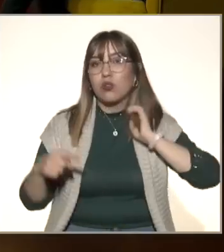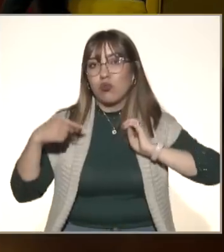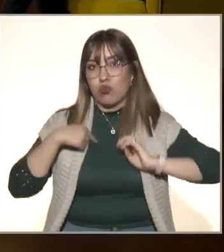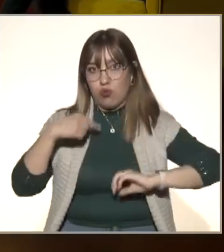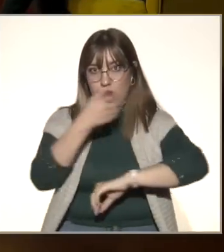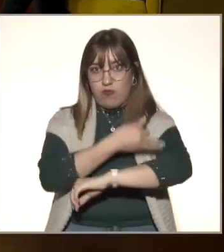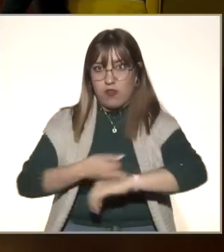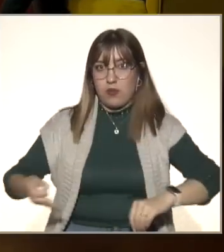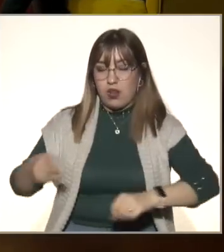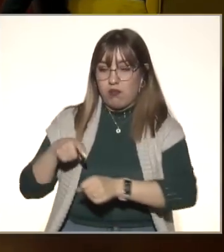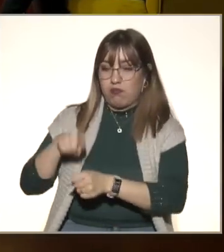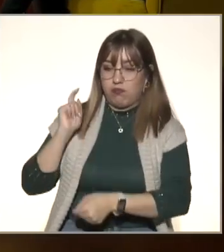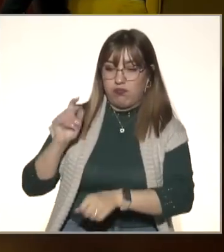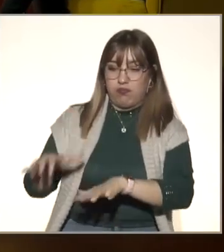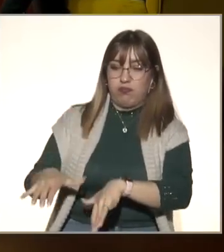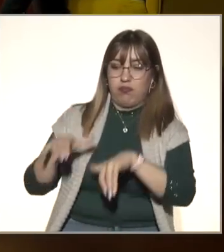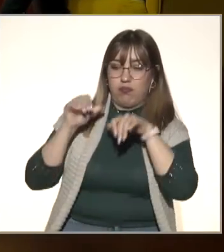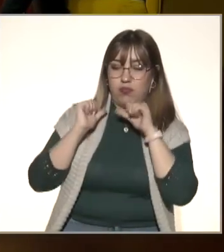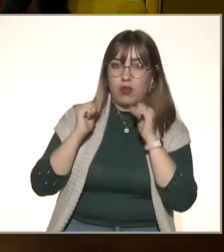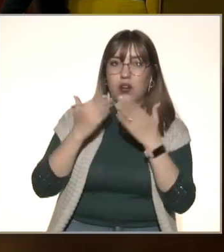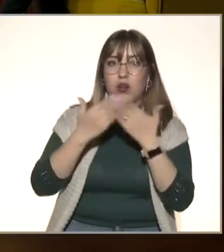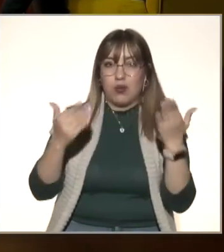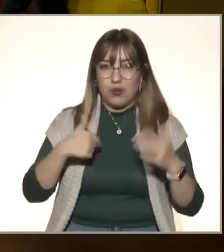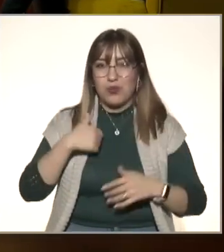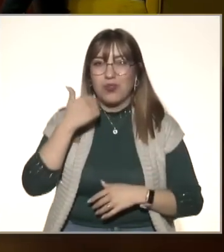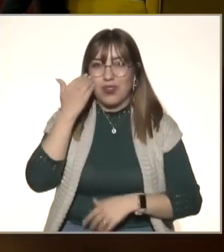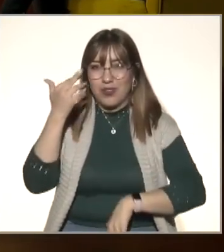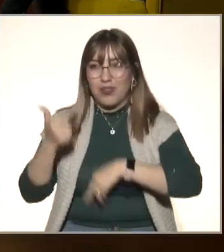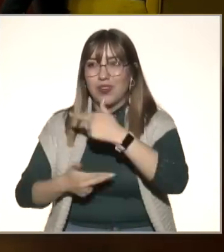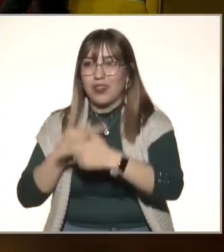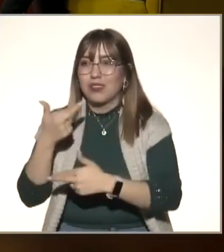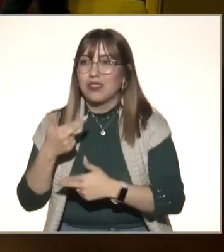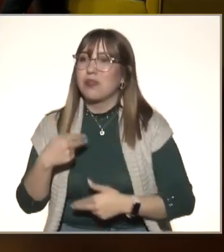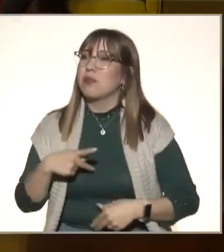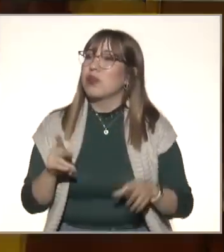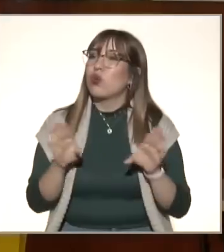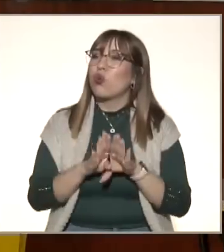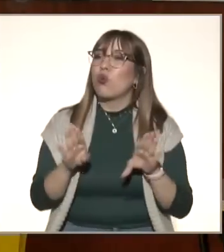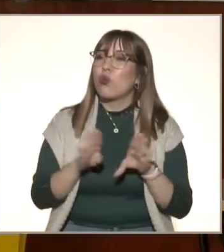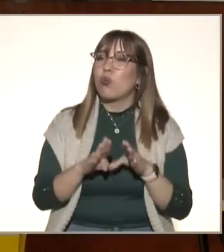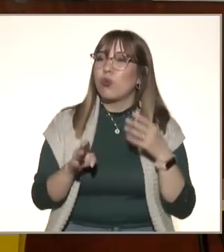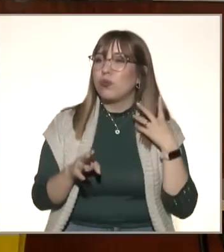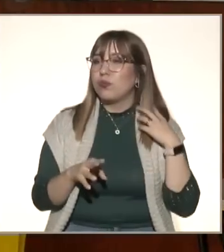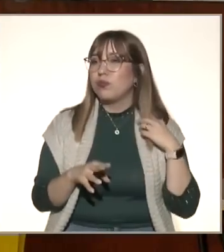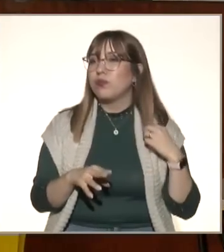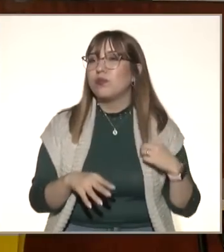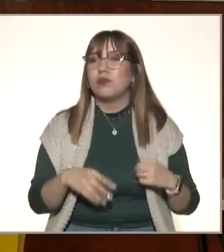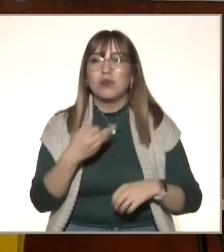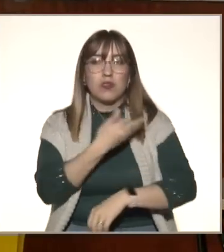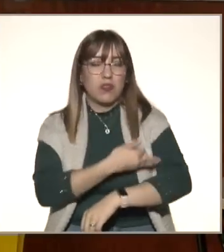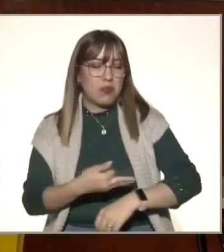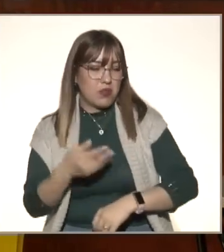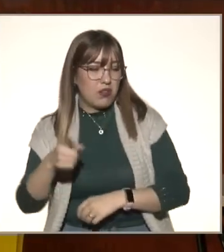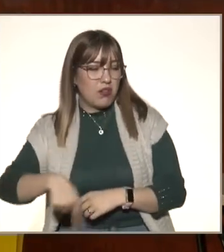distinto me nace querer volver, pero ¿cómo vuelvo si para mi familia probablemente fue como darles la espalda?